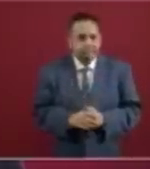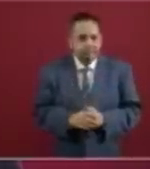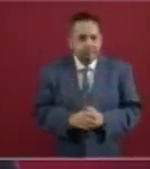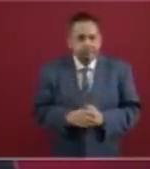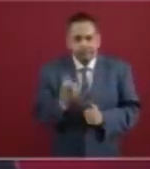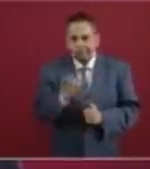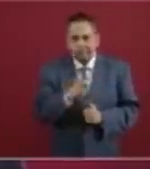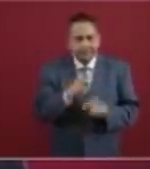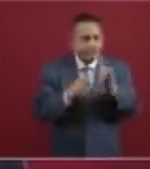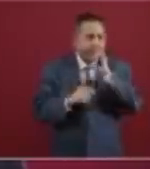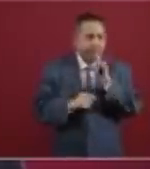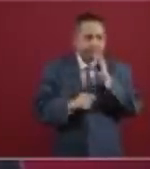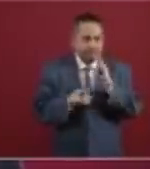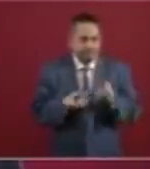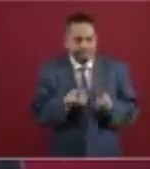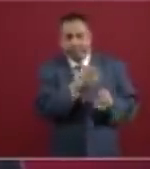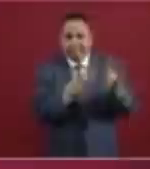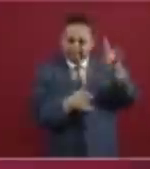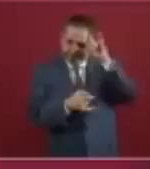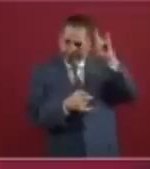y es del demonio.